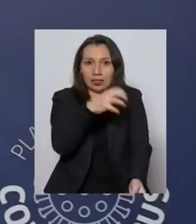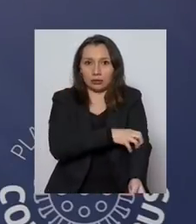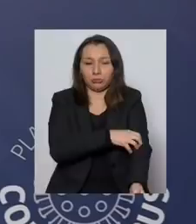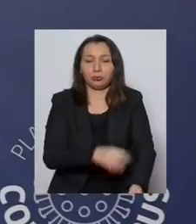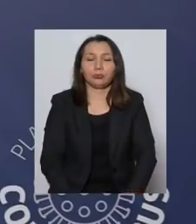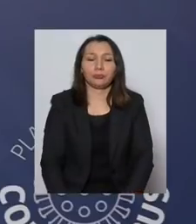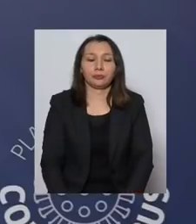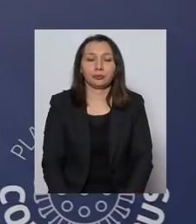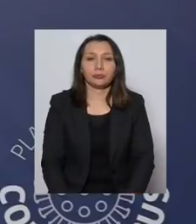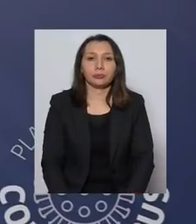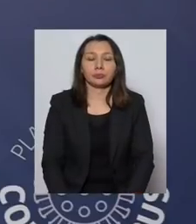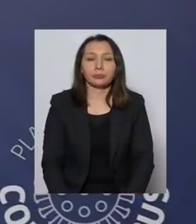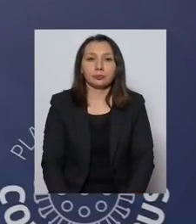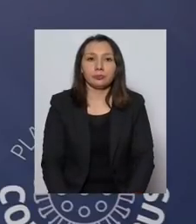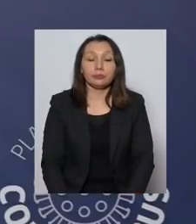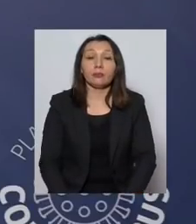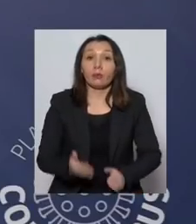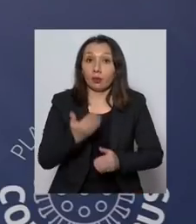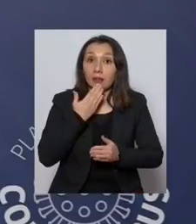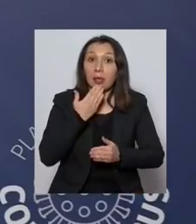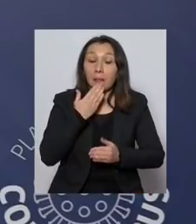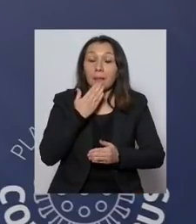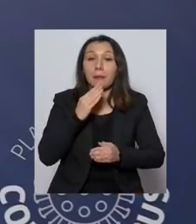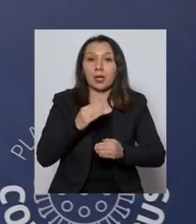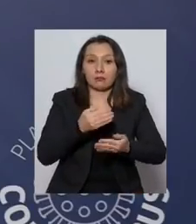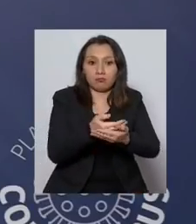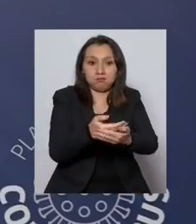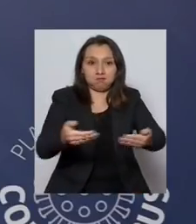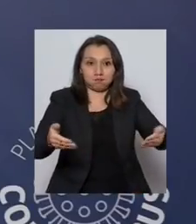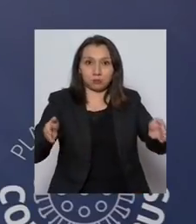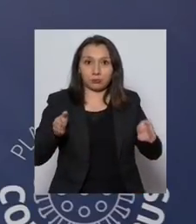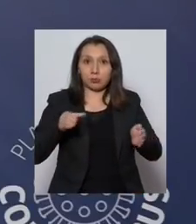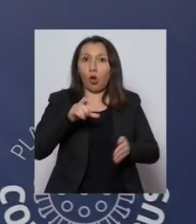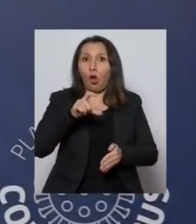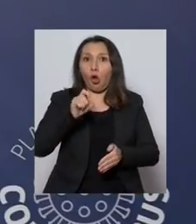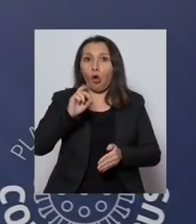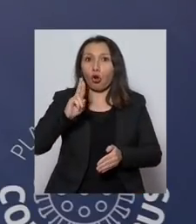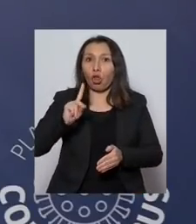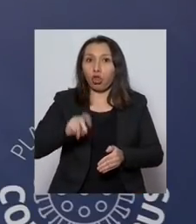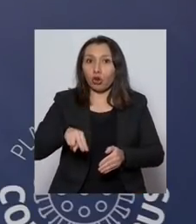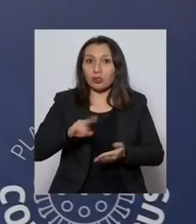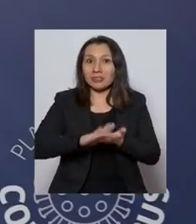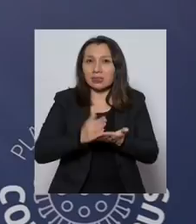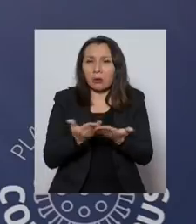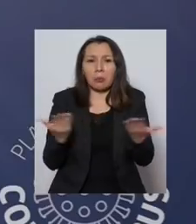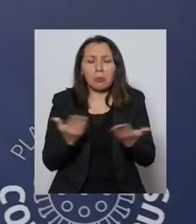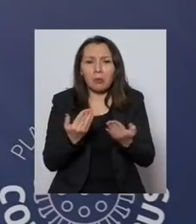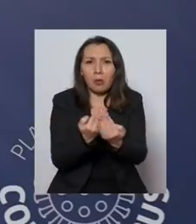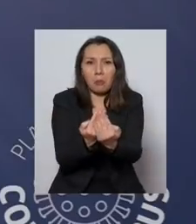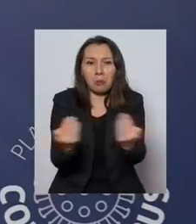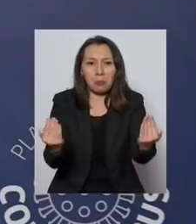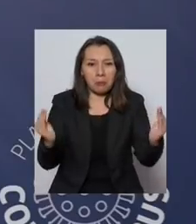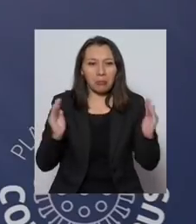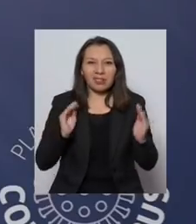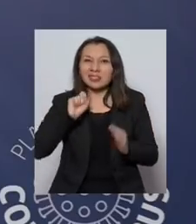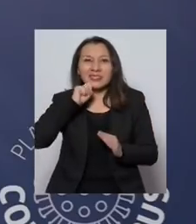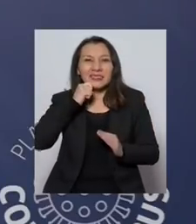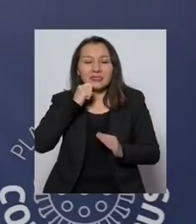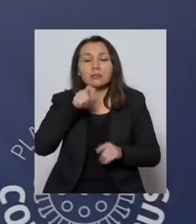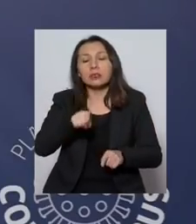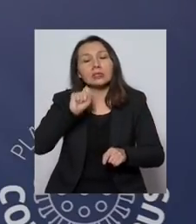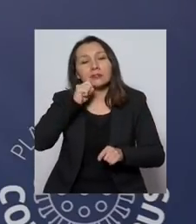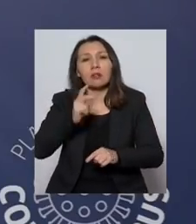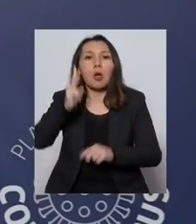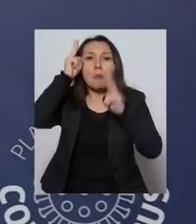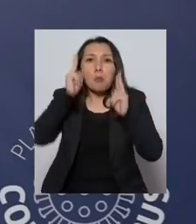región. A propósito de los cordones sanitarios, quisiera volver a reiterar que el cordón sanitario